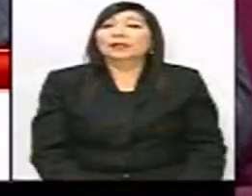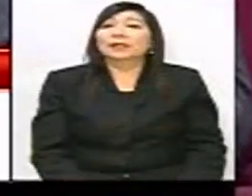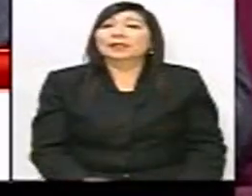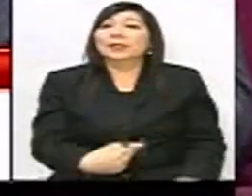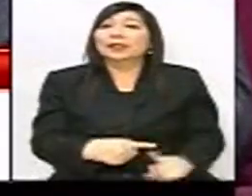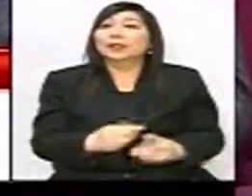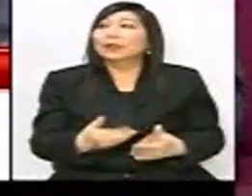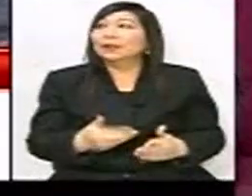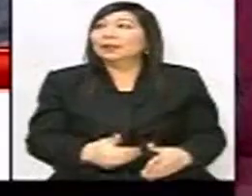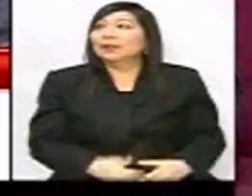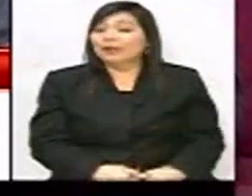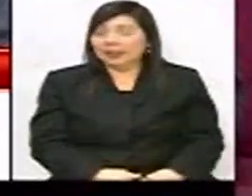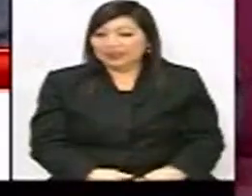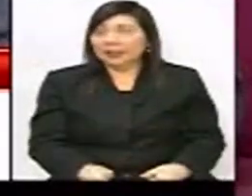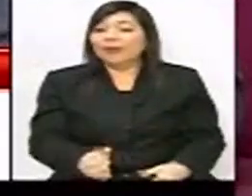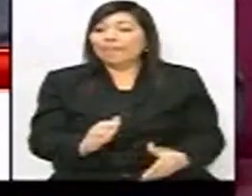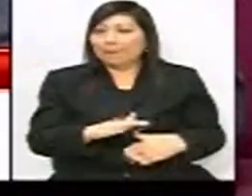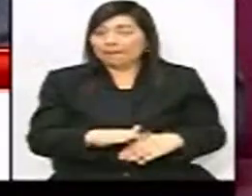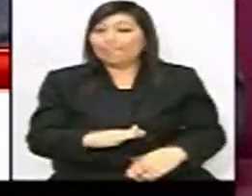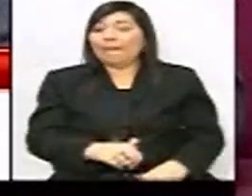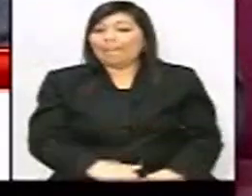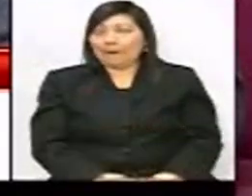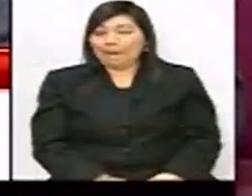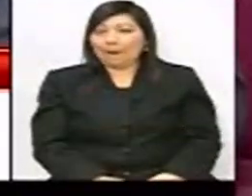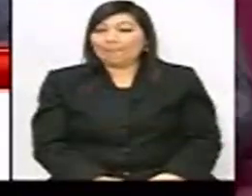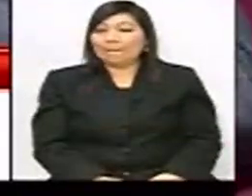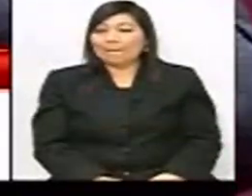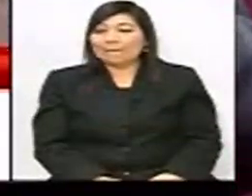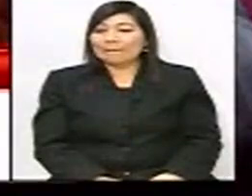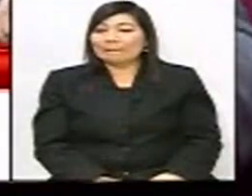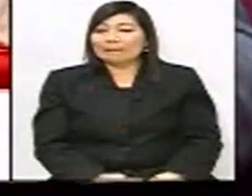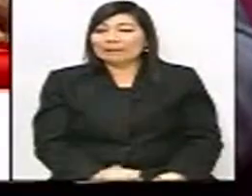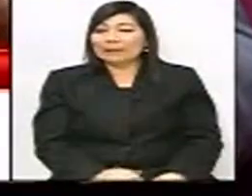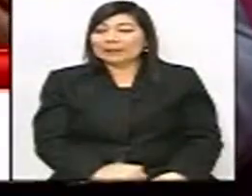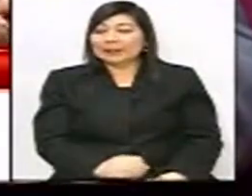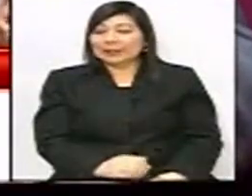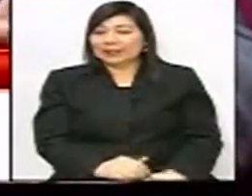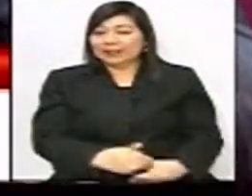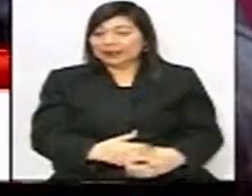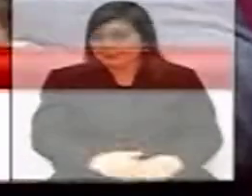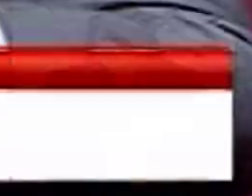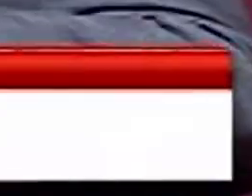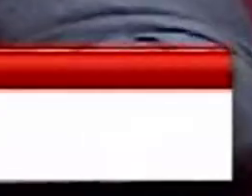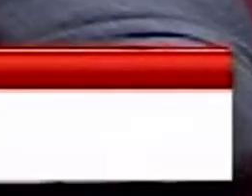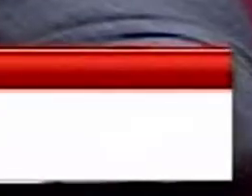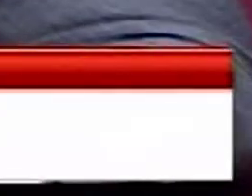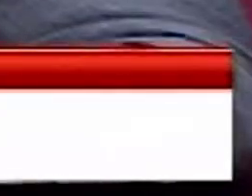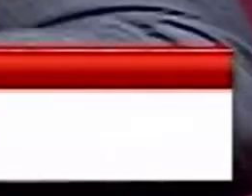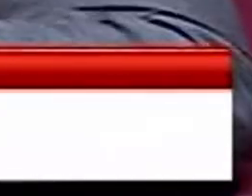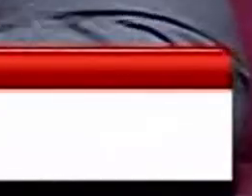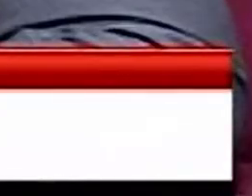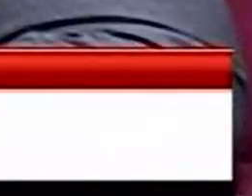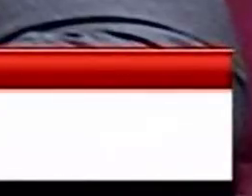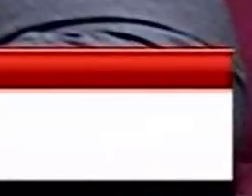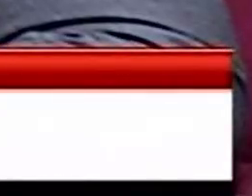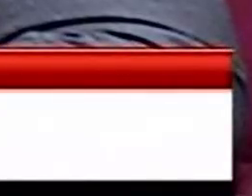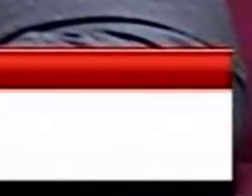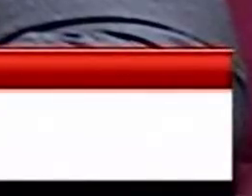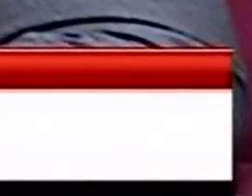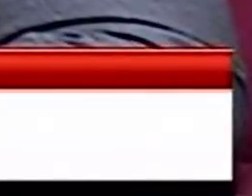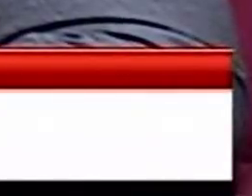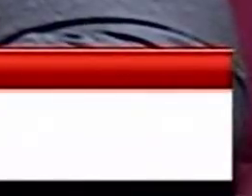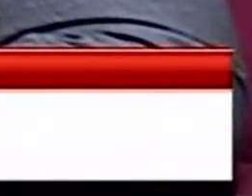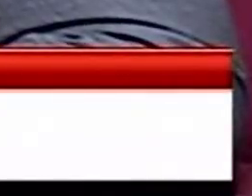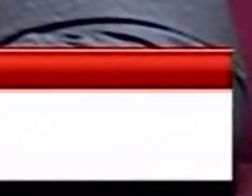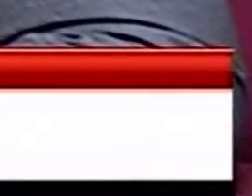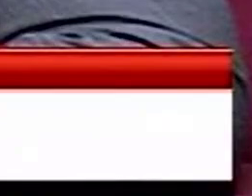asumido va a asumir el gobierno a partir del 1 de enero, que hay toda la intención de evaluar y también solucionar este problema. Entonces,